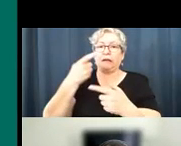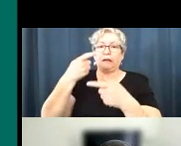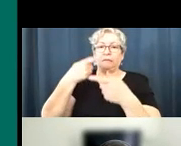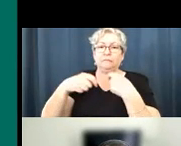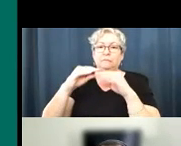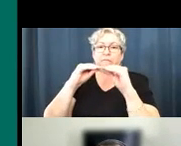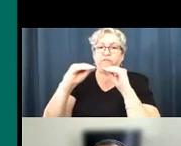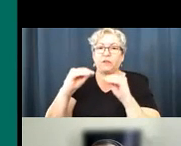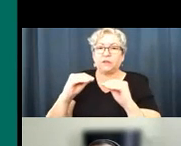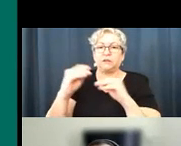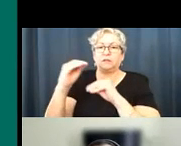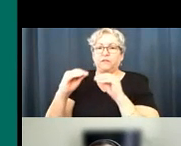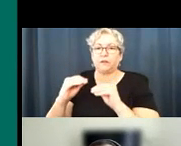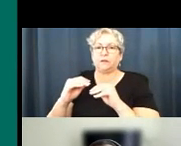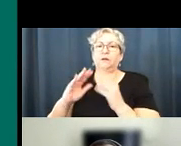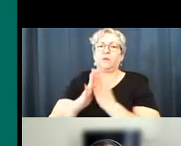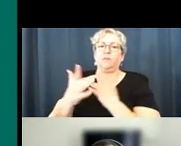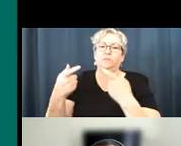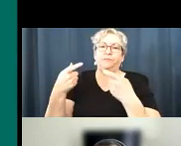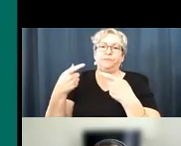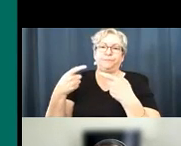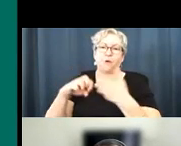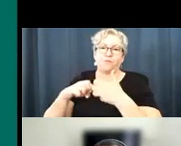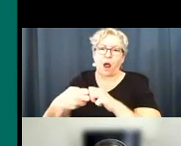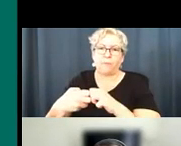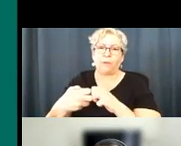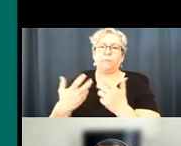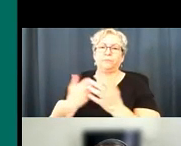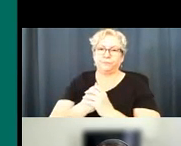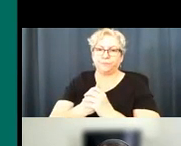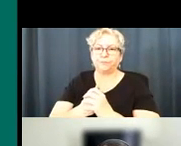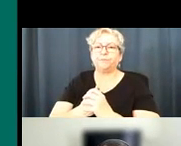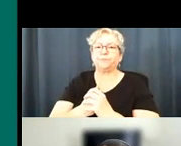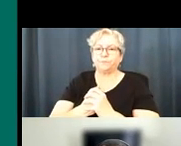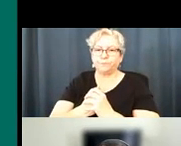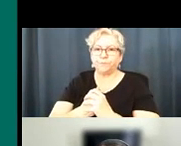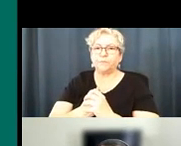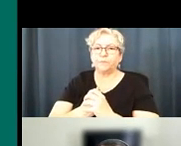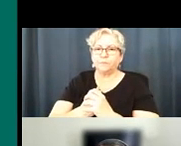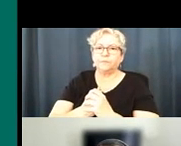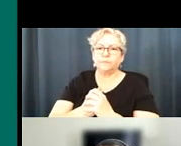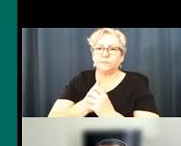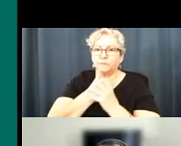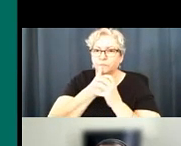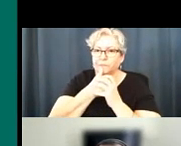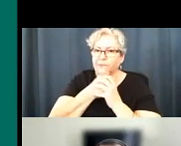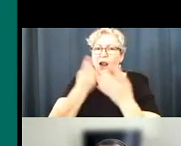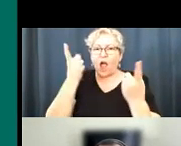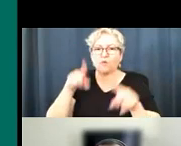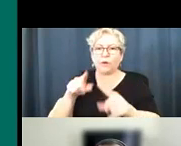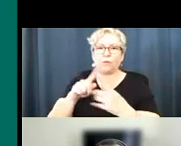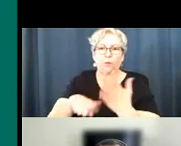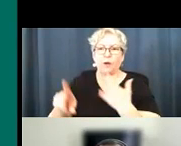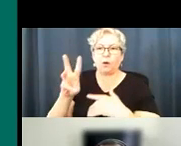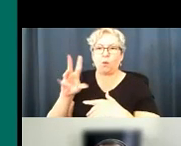tratando de cambiar y mediar su sitio, pues su website, pues entonces eso puede ser problemático. Y yo estoy de